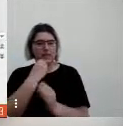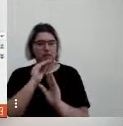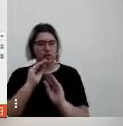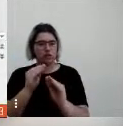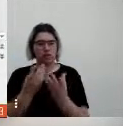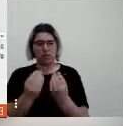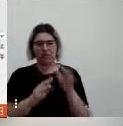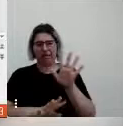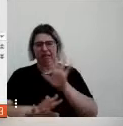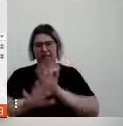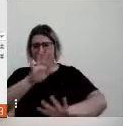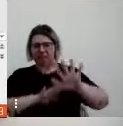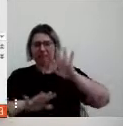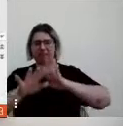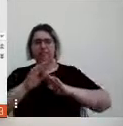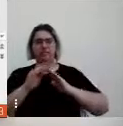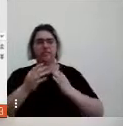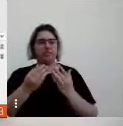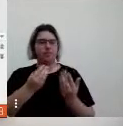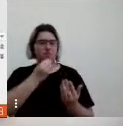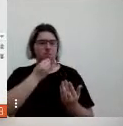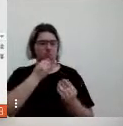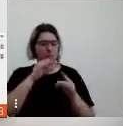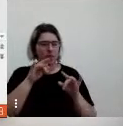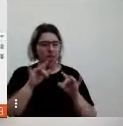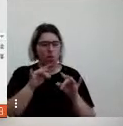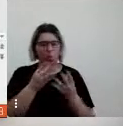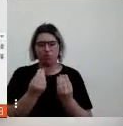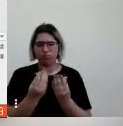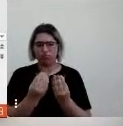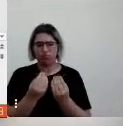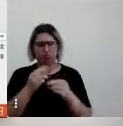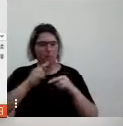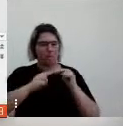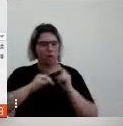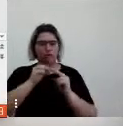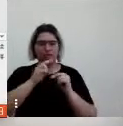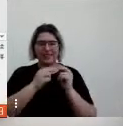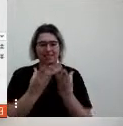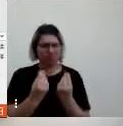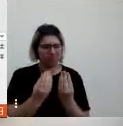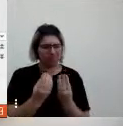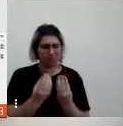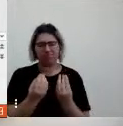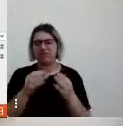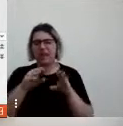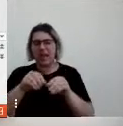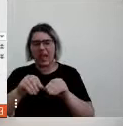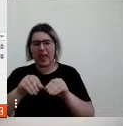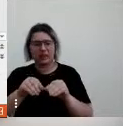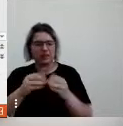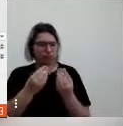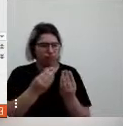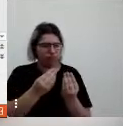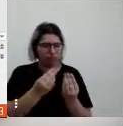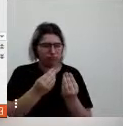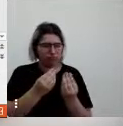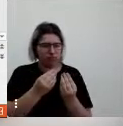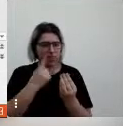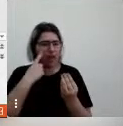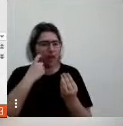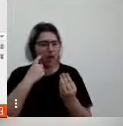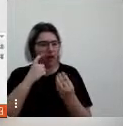desordenada, desajustada, que consumen muchos azúcares, consumen mucha proteína, muchas grasas, siempre se está a tiempo a cambiar esos hábitos